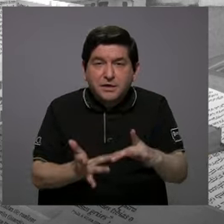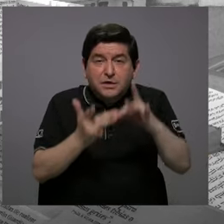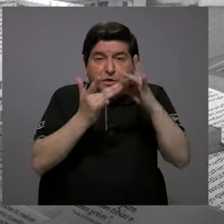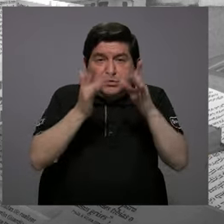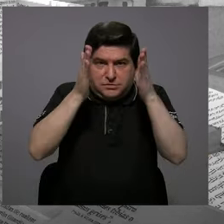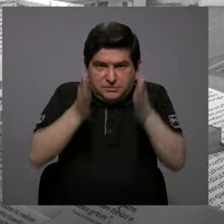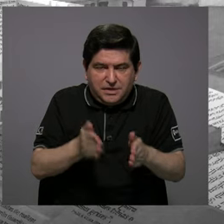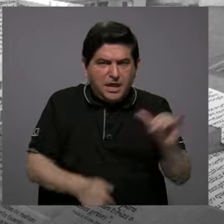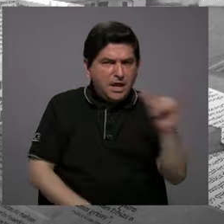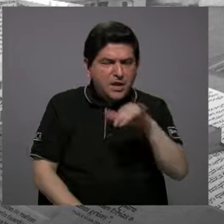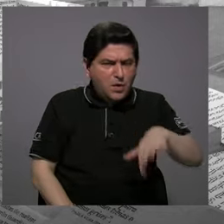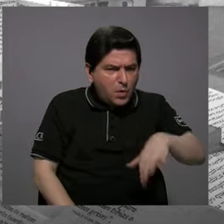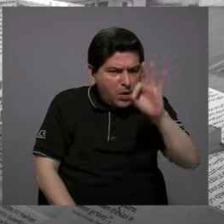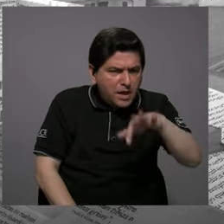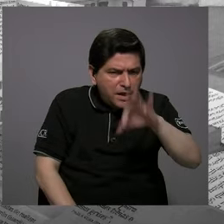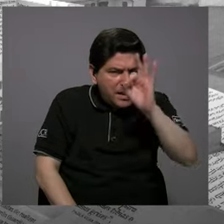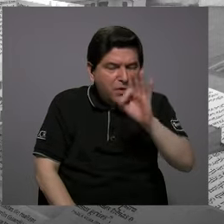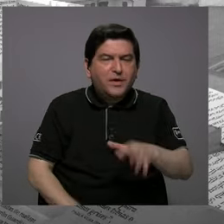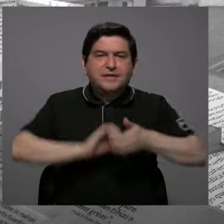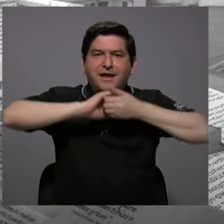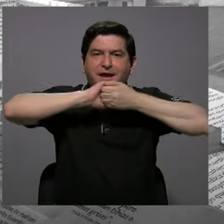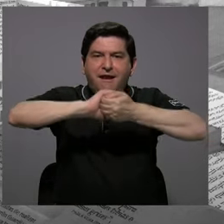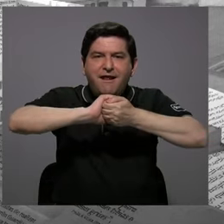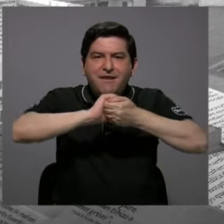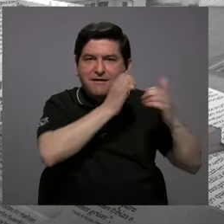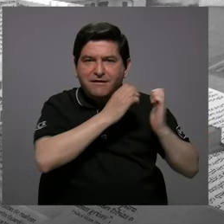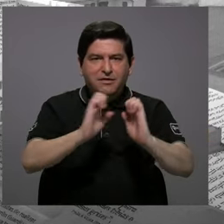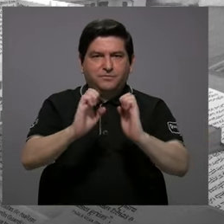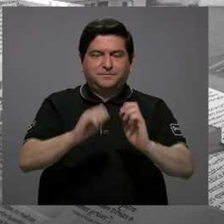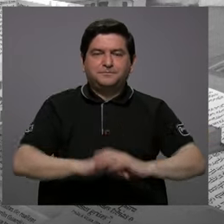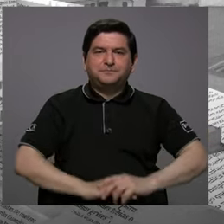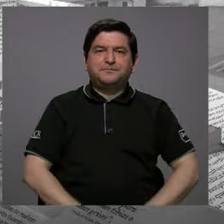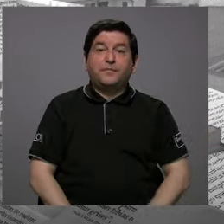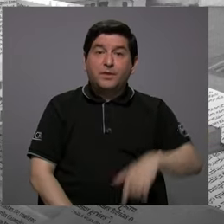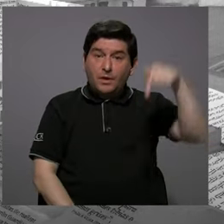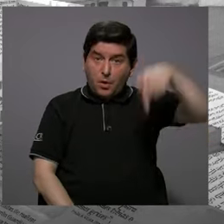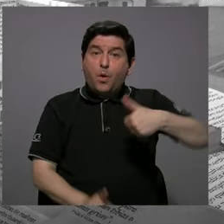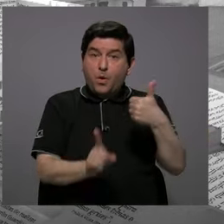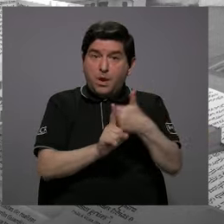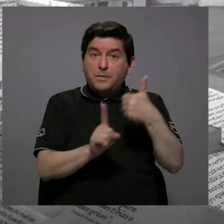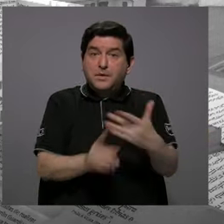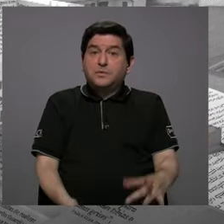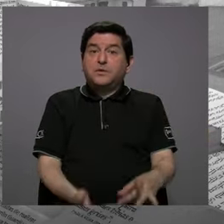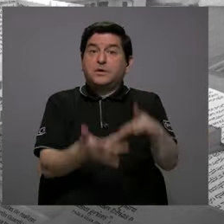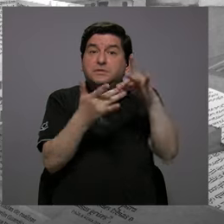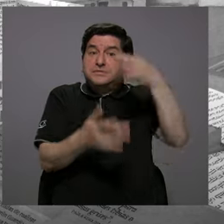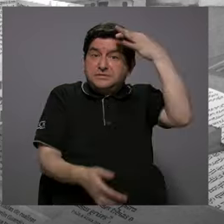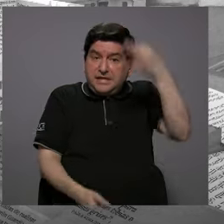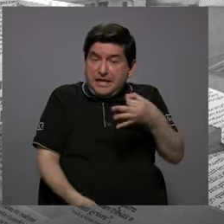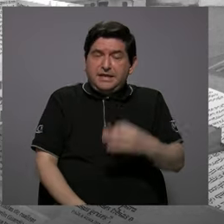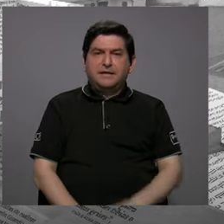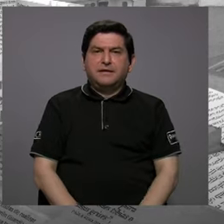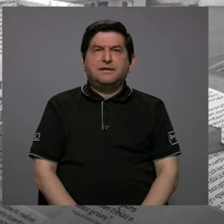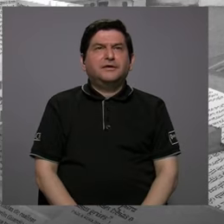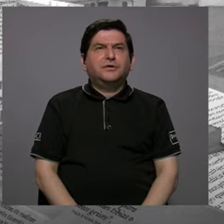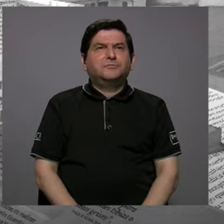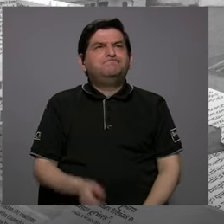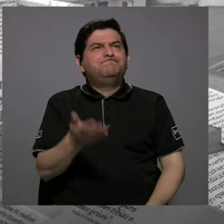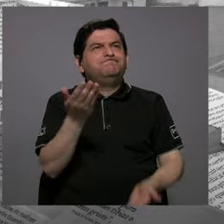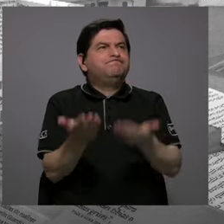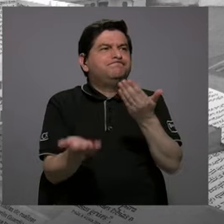para que ellos también encuentren est un Aliado estratégico eh hoy por hoy sobre todo creo que hay que ponerle más